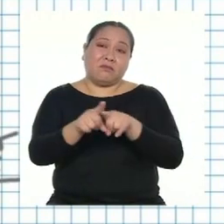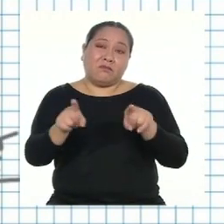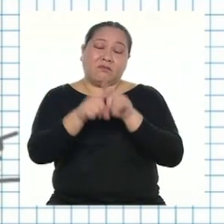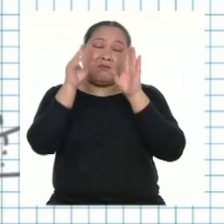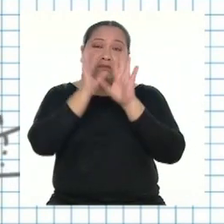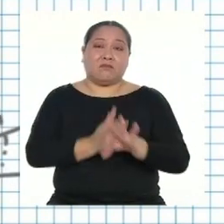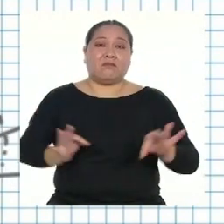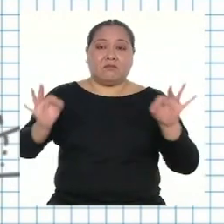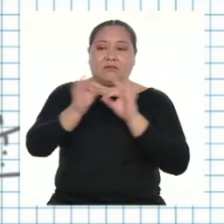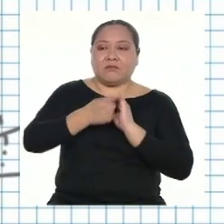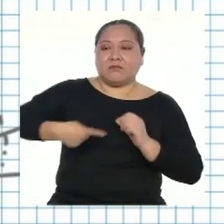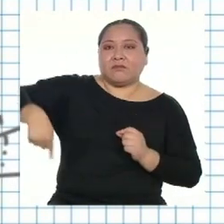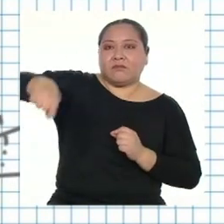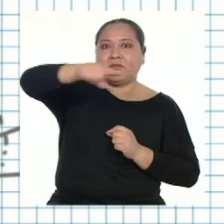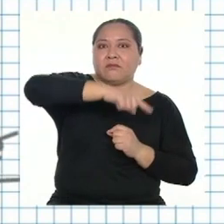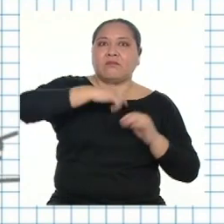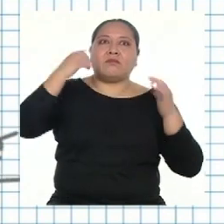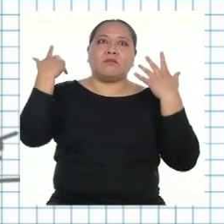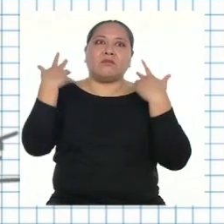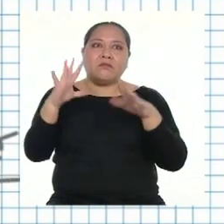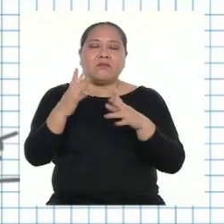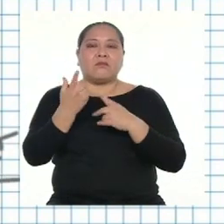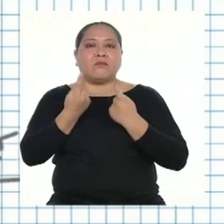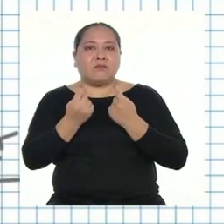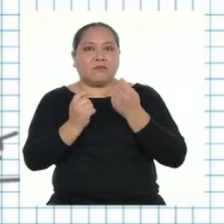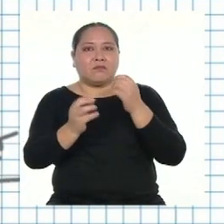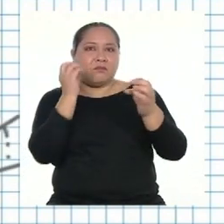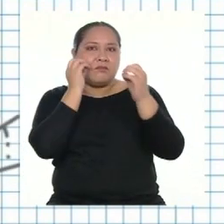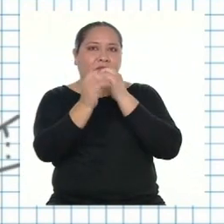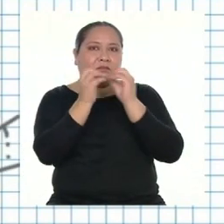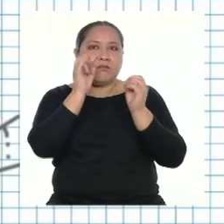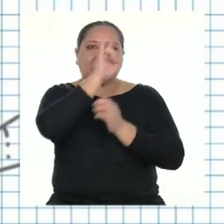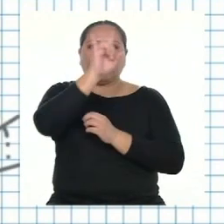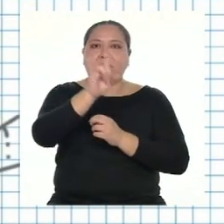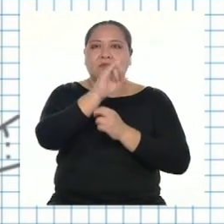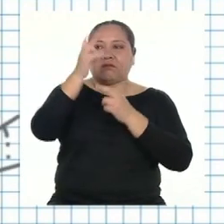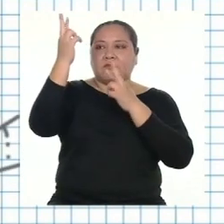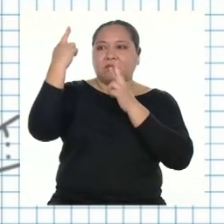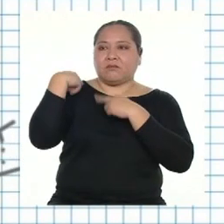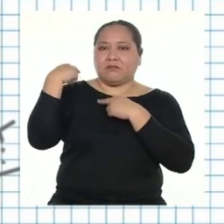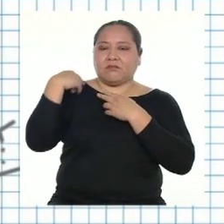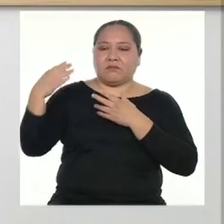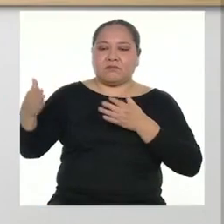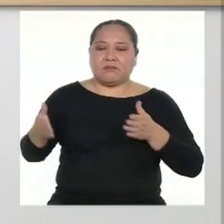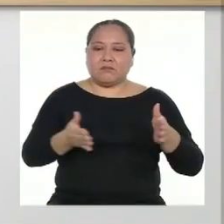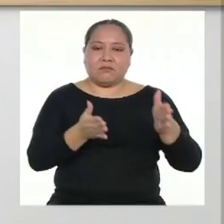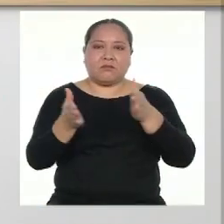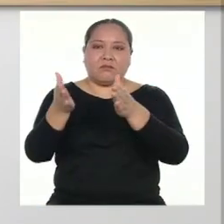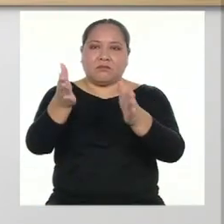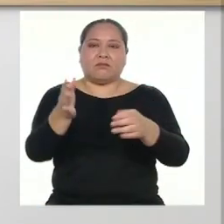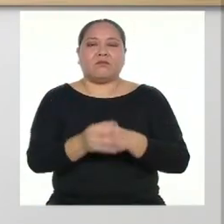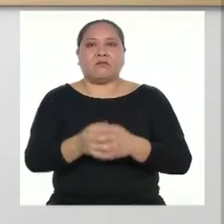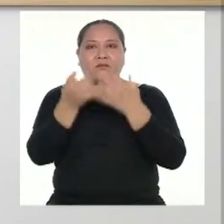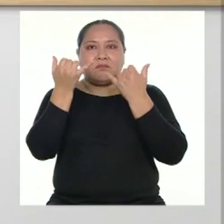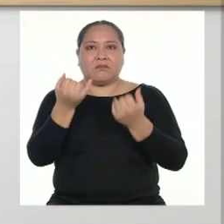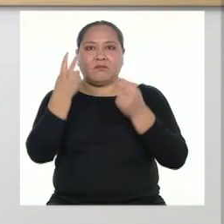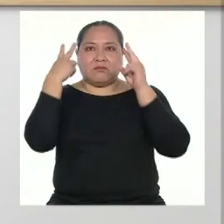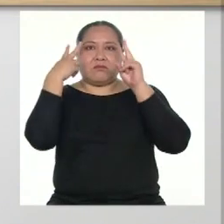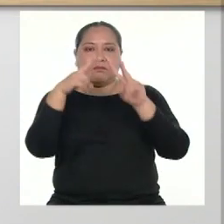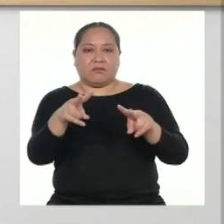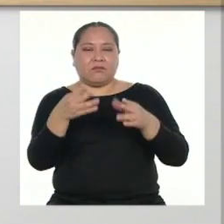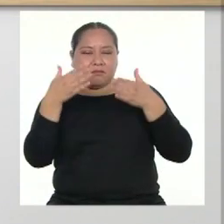importante que nosotros tomemos acciones y hagamos un uso responsable de la vía pública. Ahora veamos el